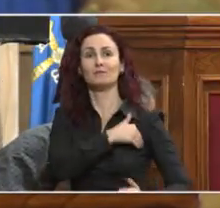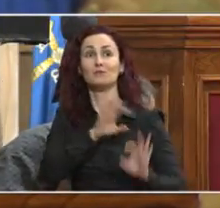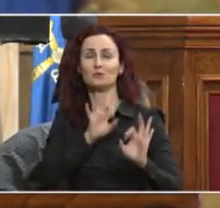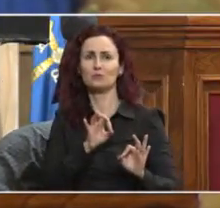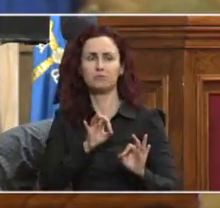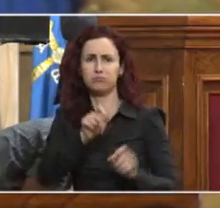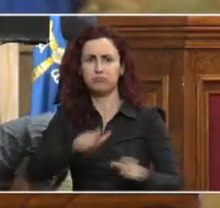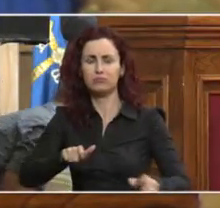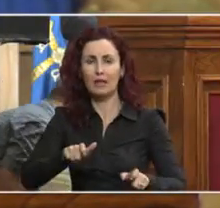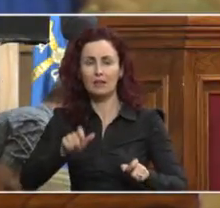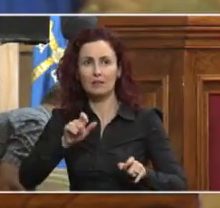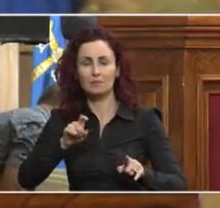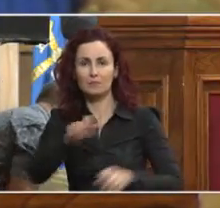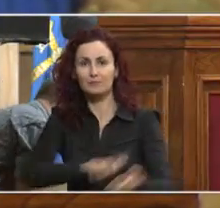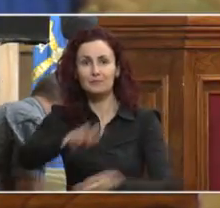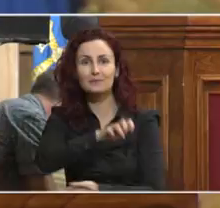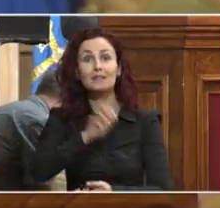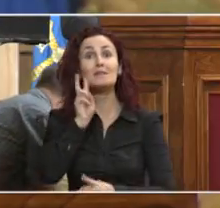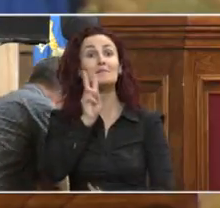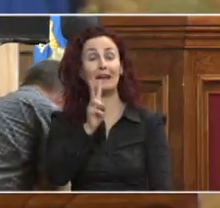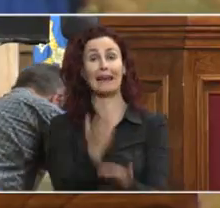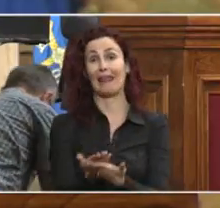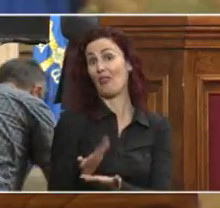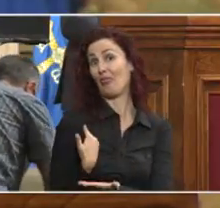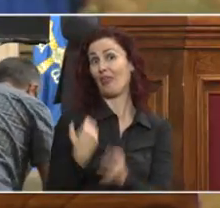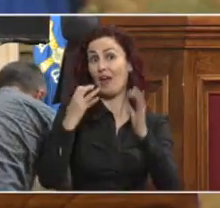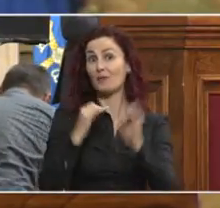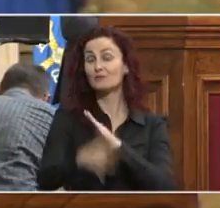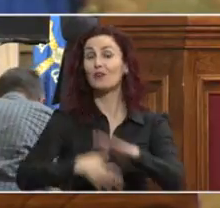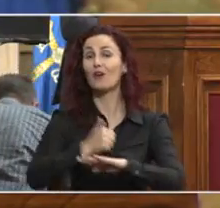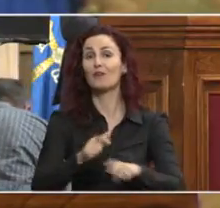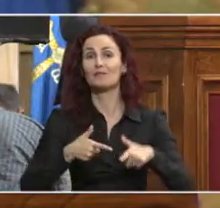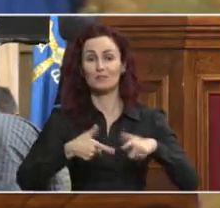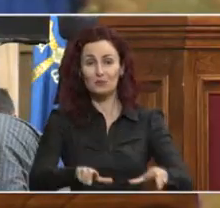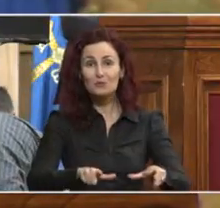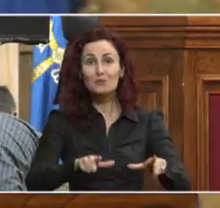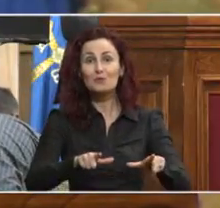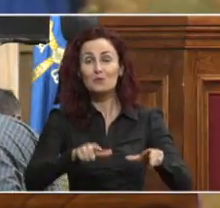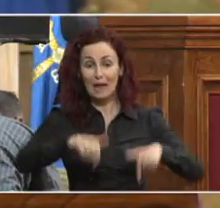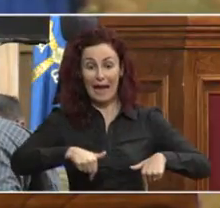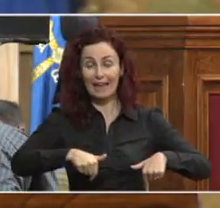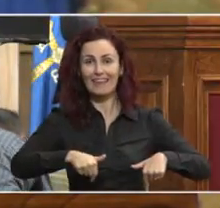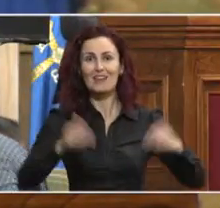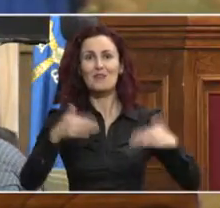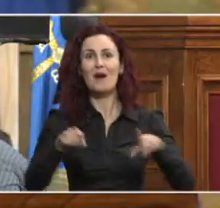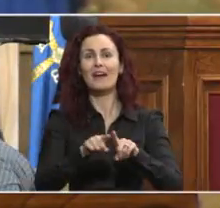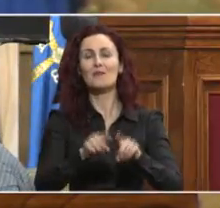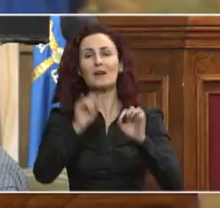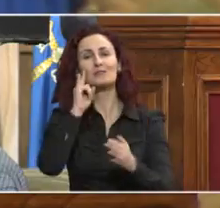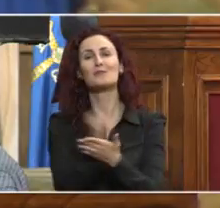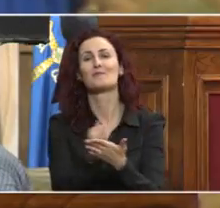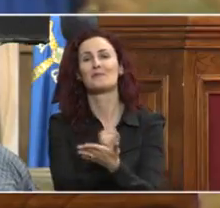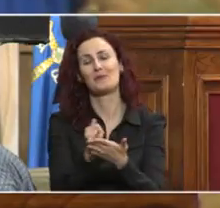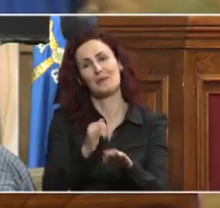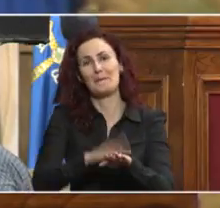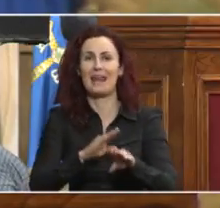bullicioso, pero como habéis podido comprobar hace un momento en el rectorado, en el despacho del rector no tenemos un criadero experimental